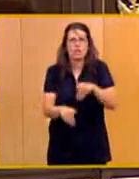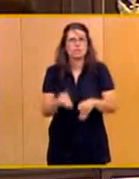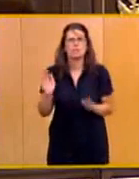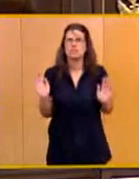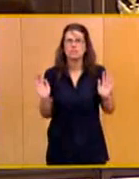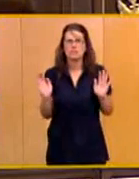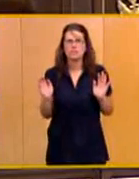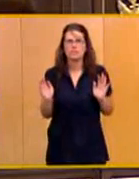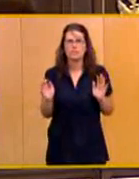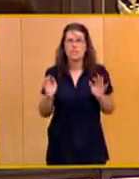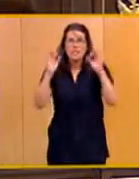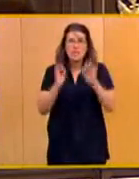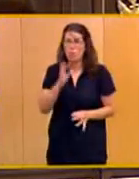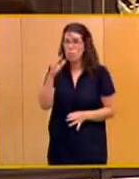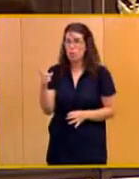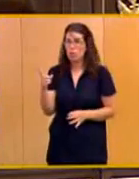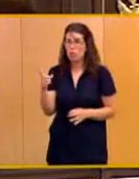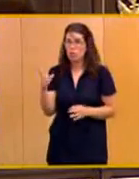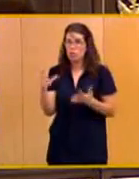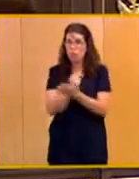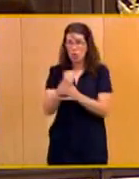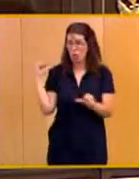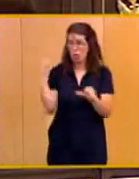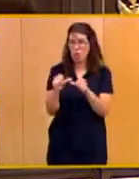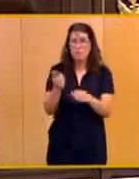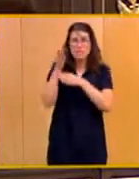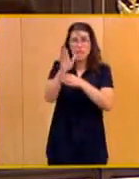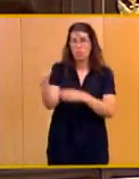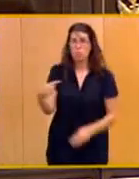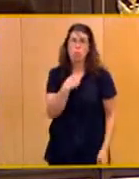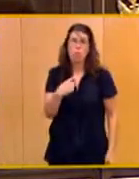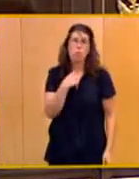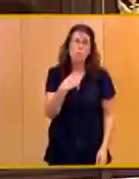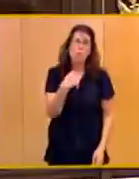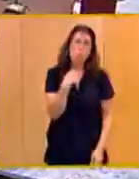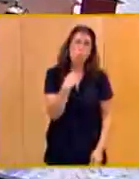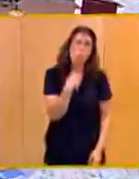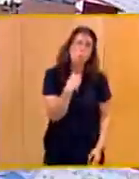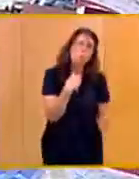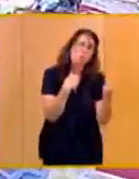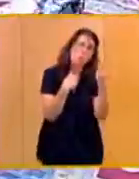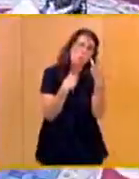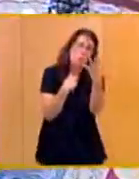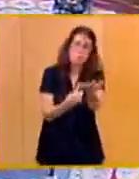Seguramente porque ha perdido todas las que se ha presentado hasta ahora y tiene por delante un horizonte claro de dificultad.